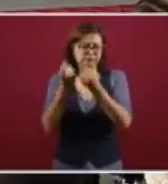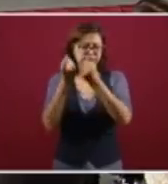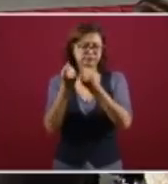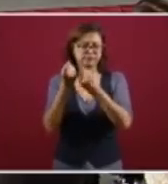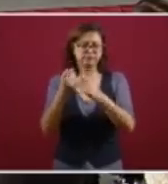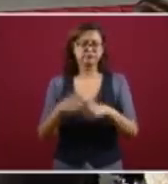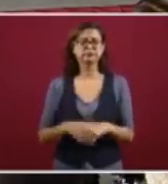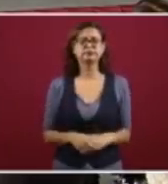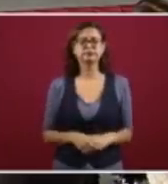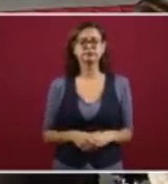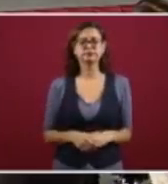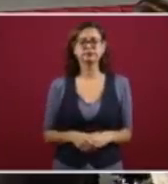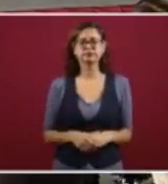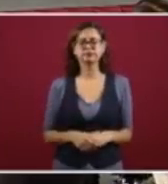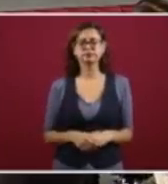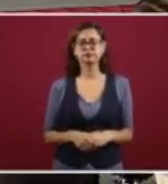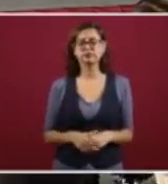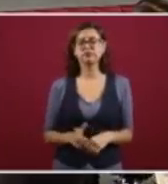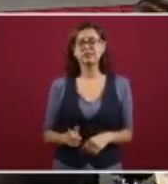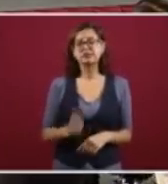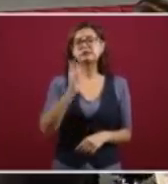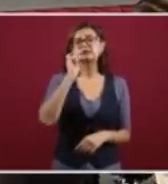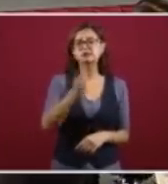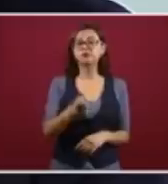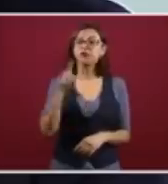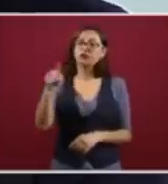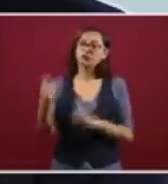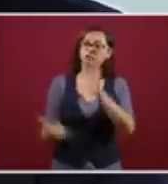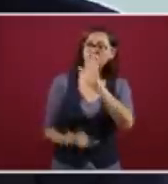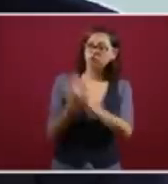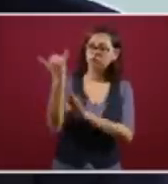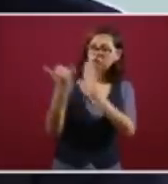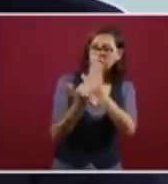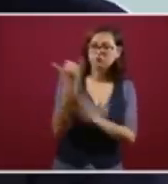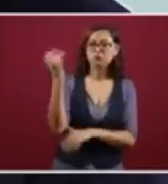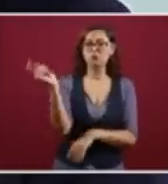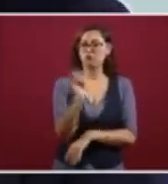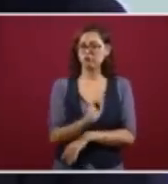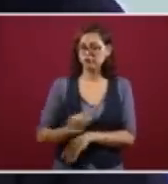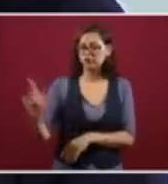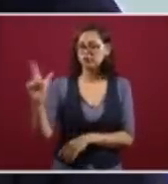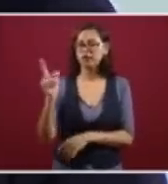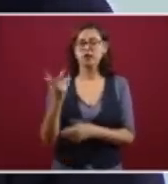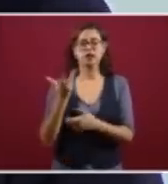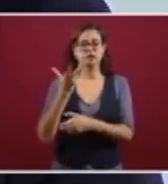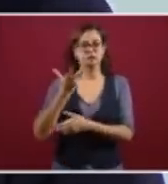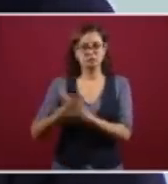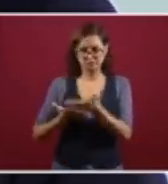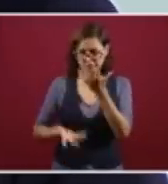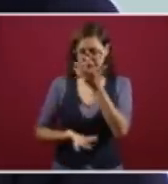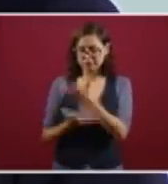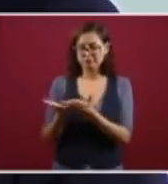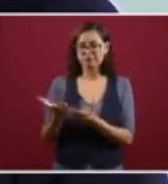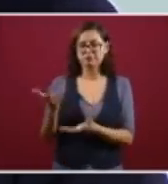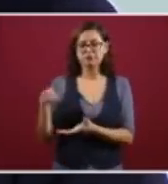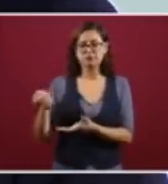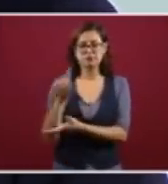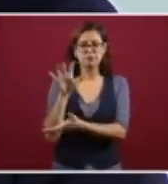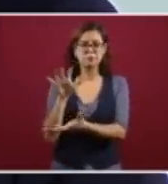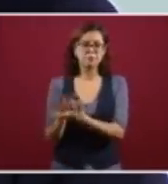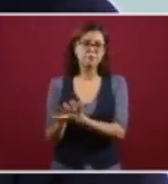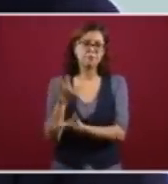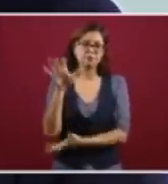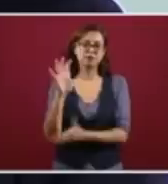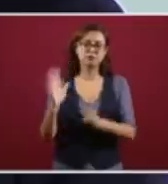pues la mano de obra, los profesionistas, las pequeñas empresas, en su gran mayoría que vienen participando en